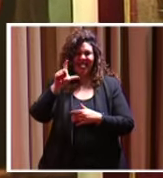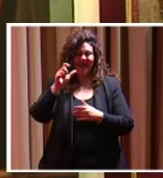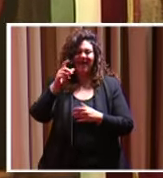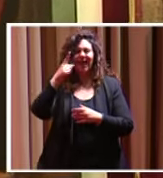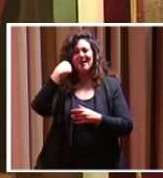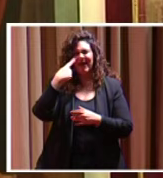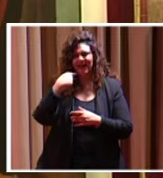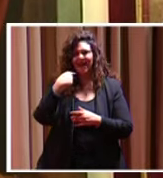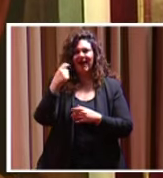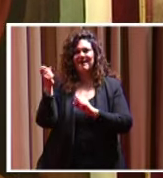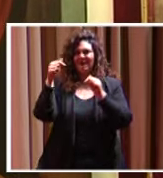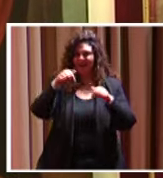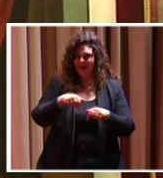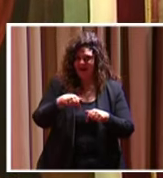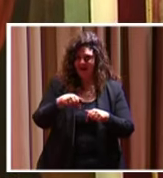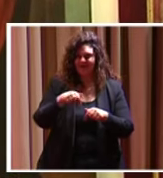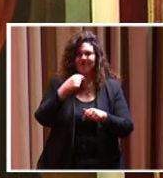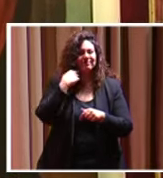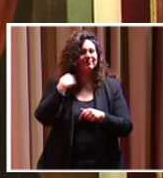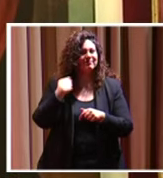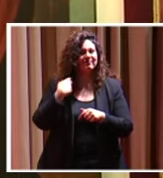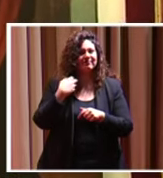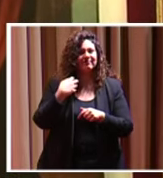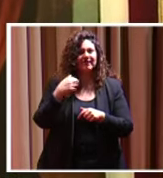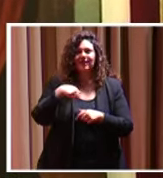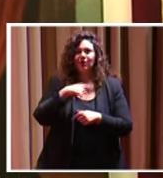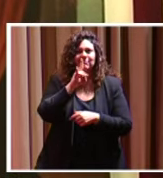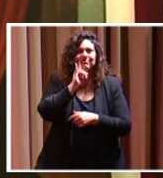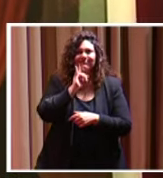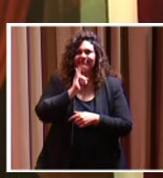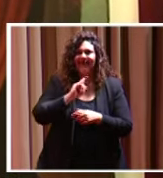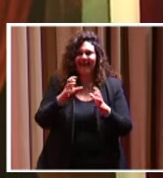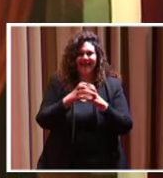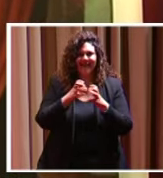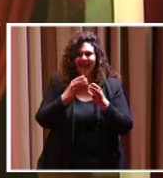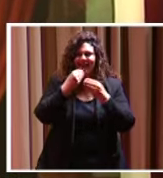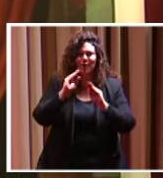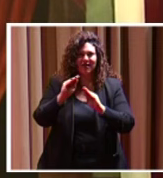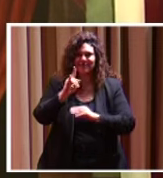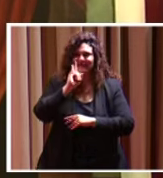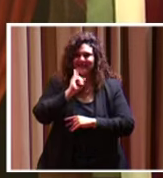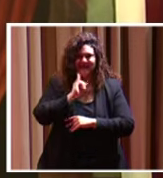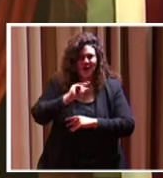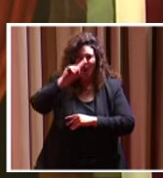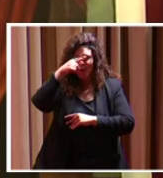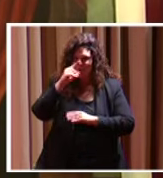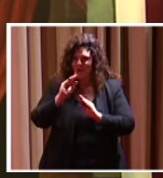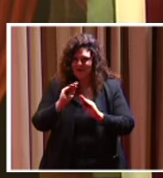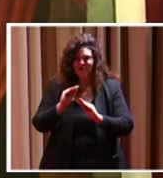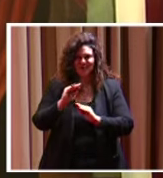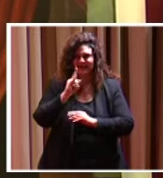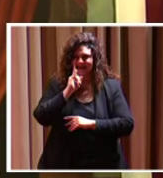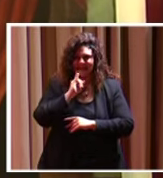por las estrellas. Todos cuando muramos vamos a ir a las estrellas y yo quedé prendado de Granada y de su historia y de su cultura,